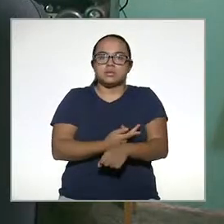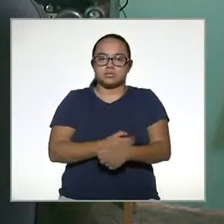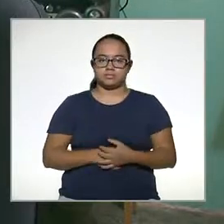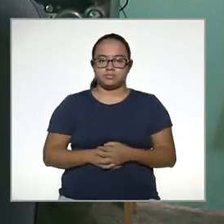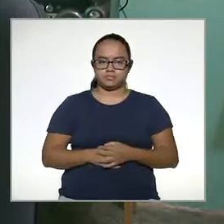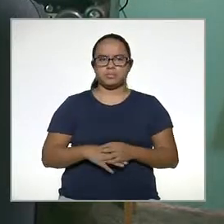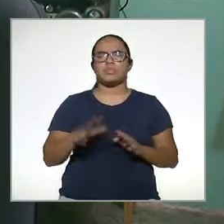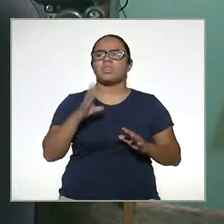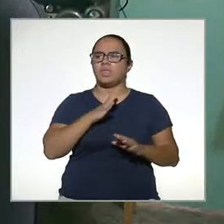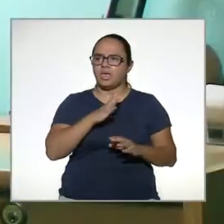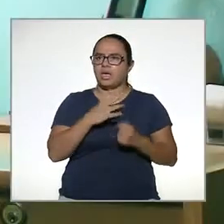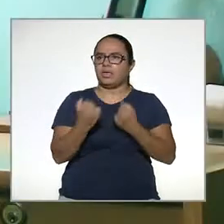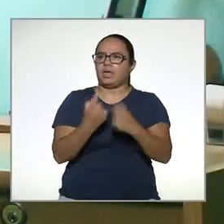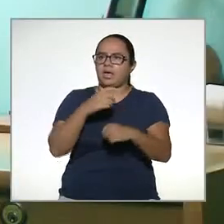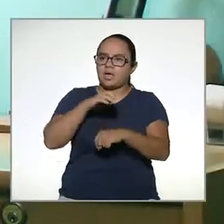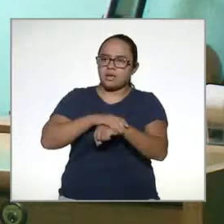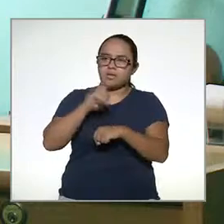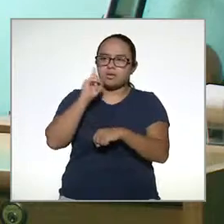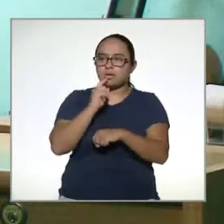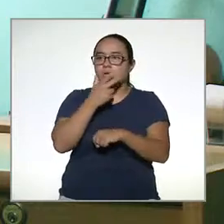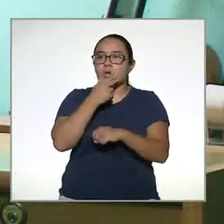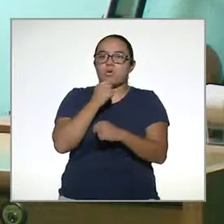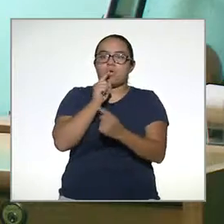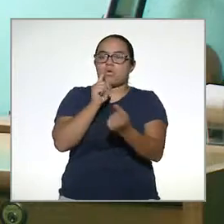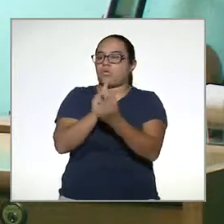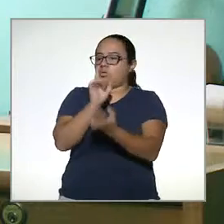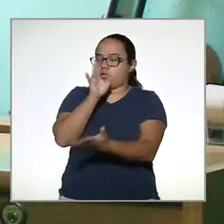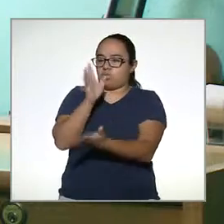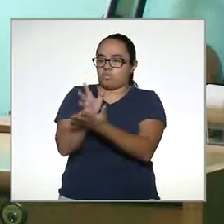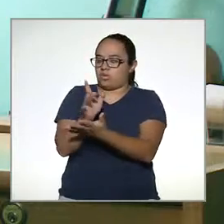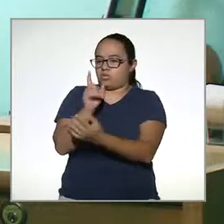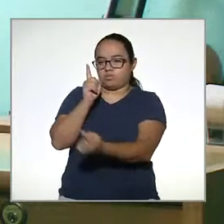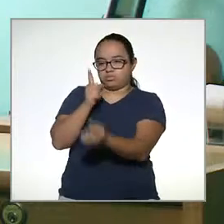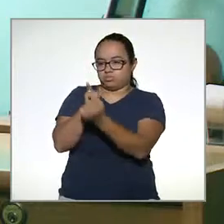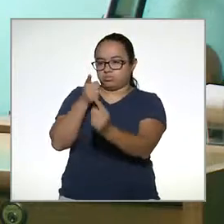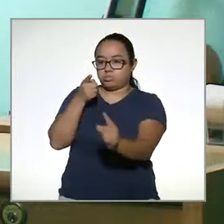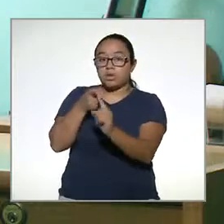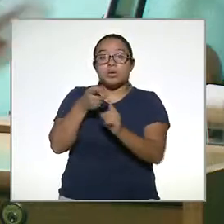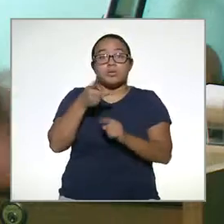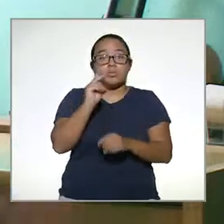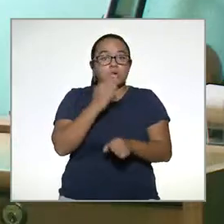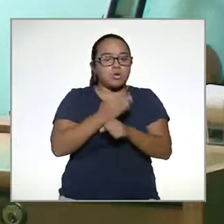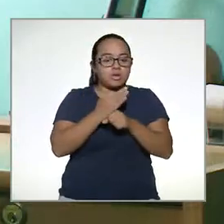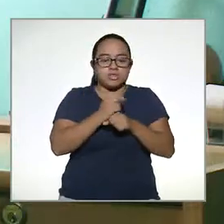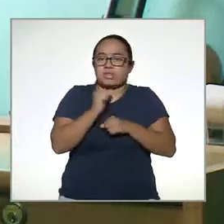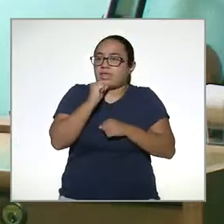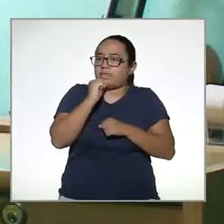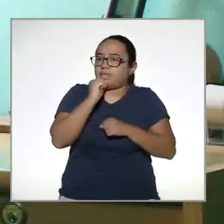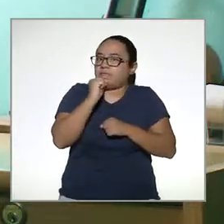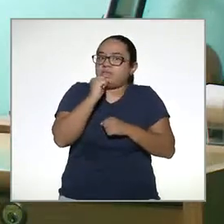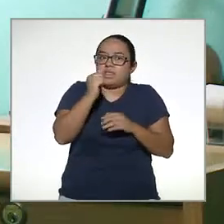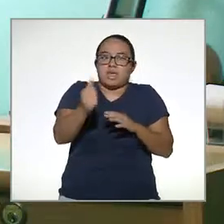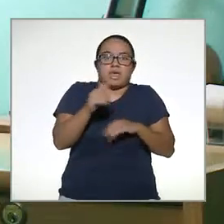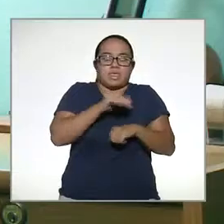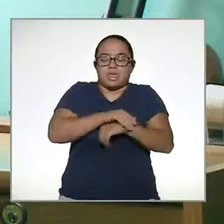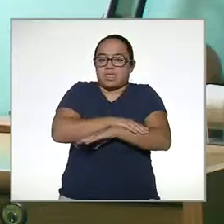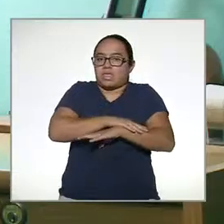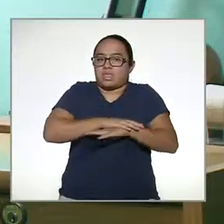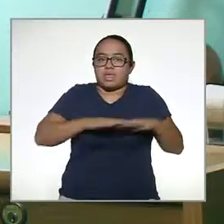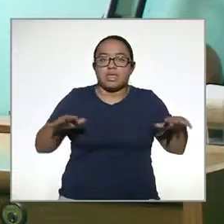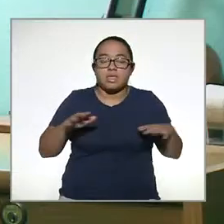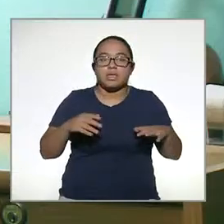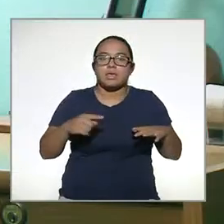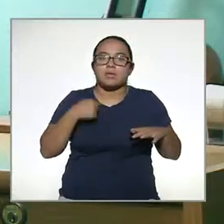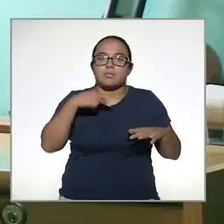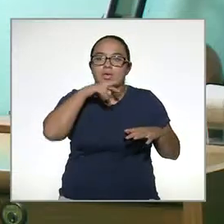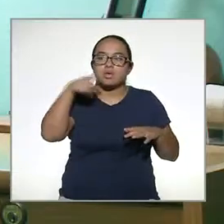tenía algunos amigos o amigas como específicas y de repente ya ni amigos ni amigas ni nadie. Entonces, que a mí me preocupa es de que